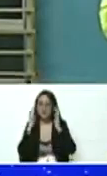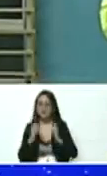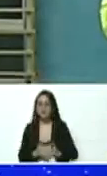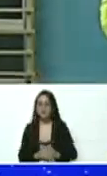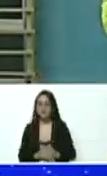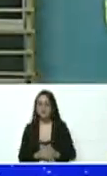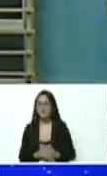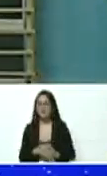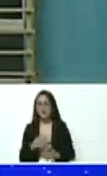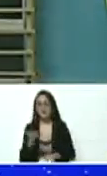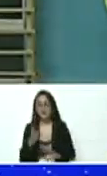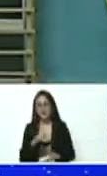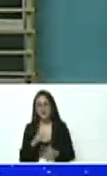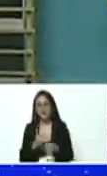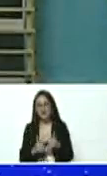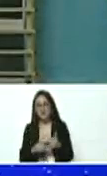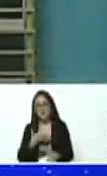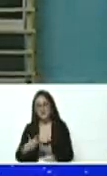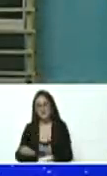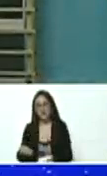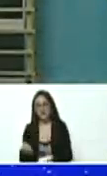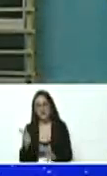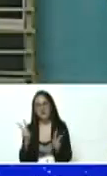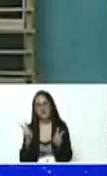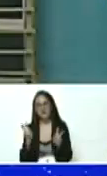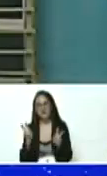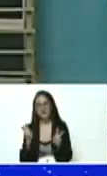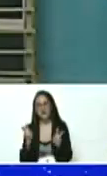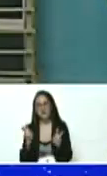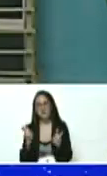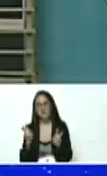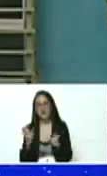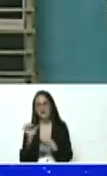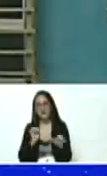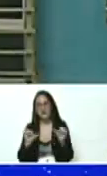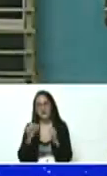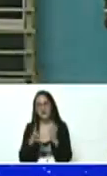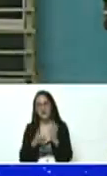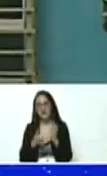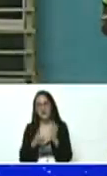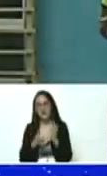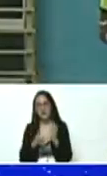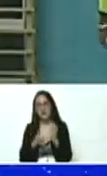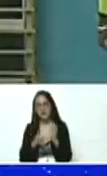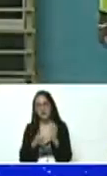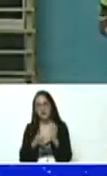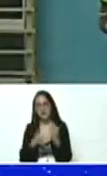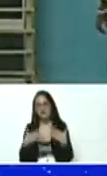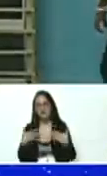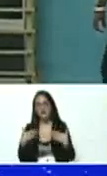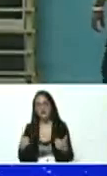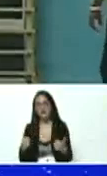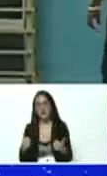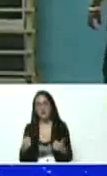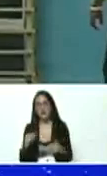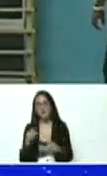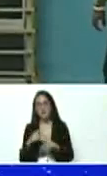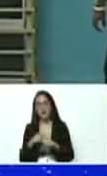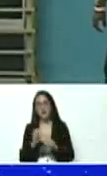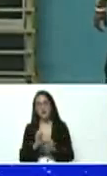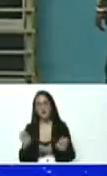señora vicepresidenta del área de ciencia, tecnología, salud y